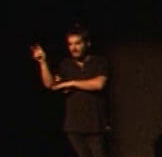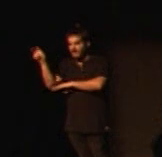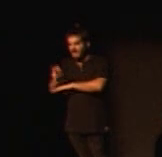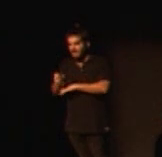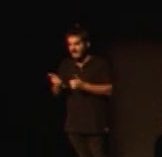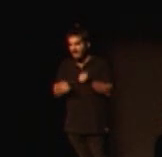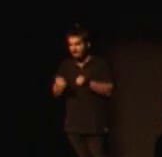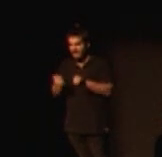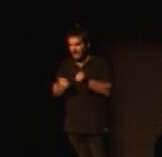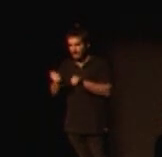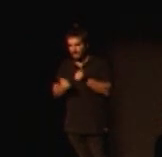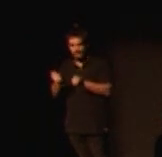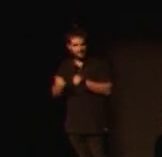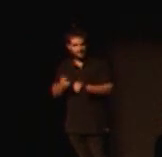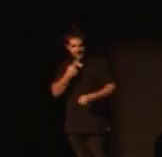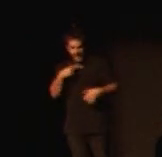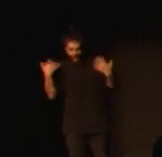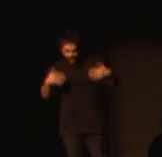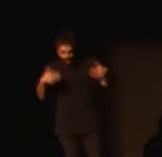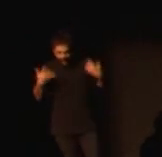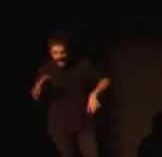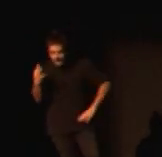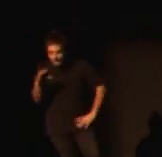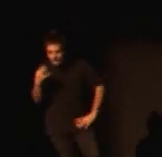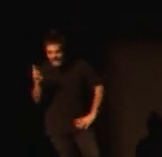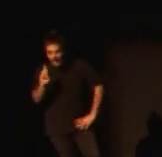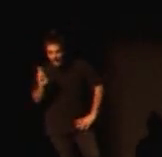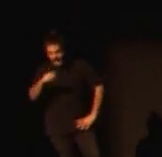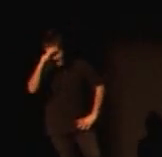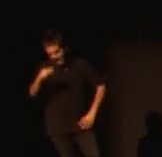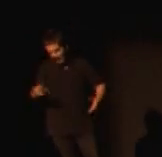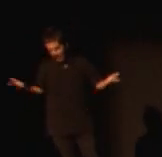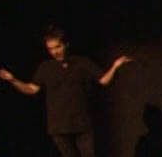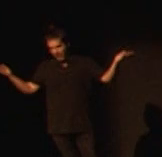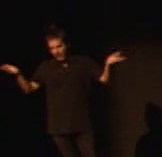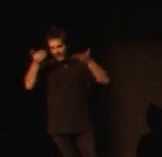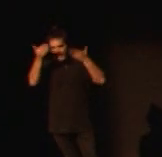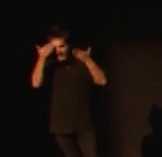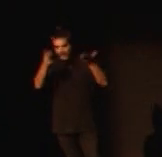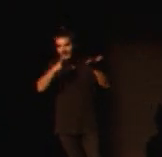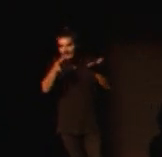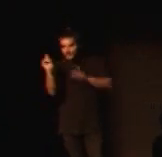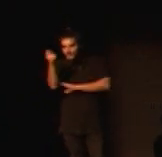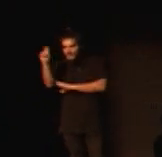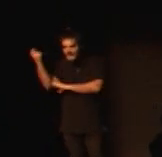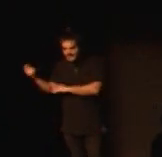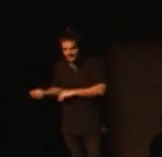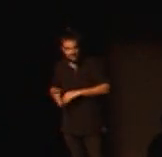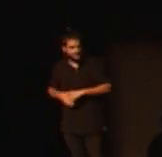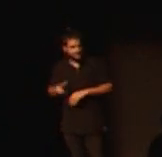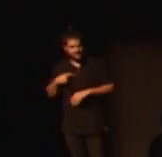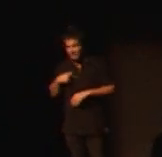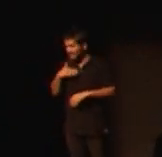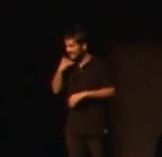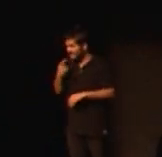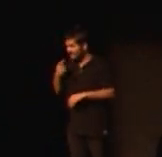Bueno, Susana Rodríguez, qué honor, enhorabuena por tus éxitos medallísticos. Yo estoy a punto de decirle, mire, oiga,